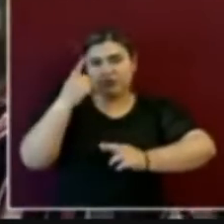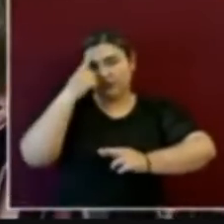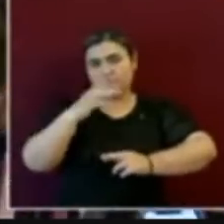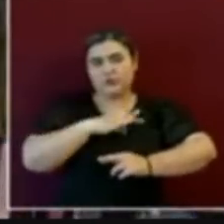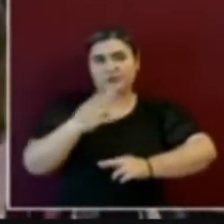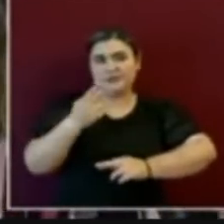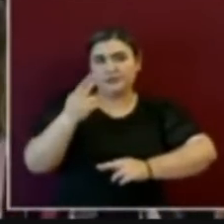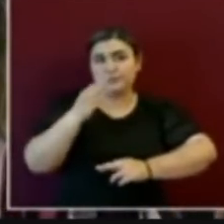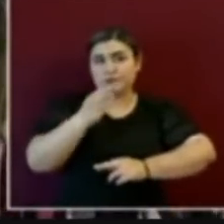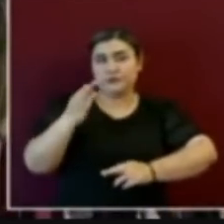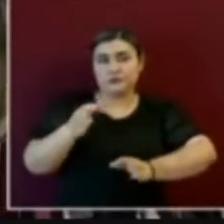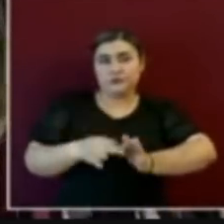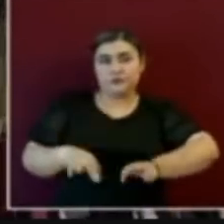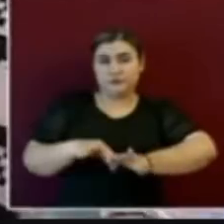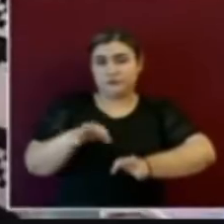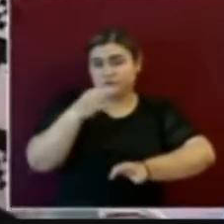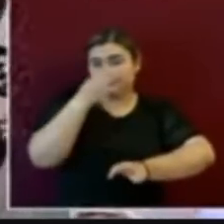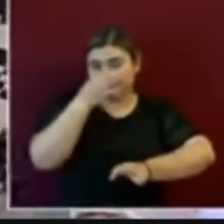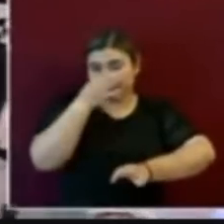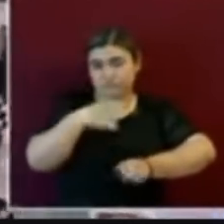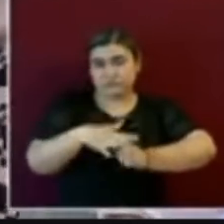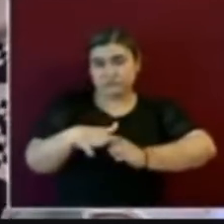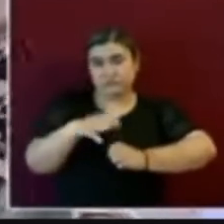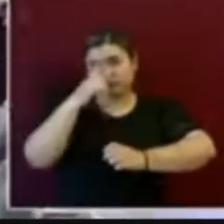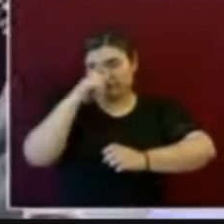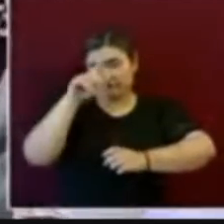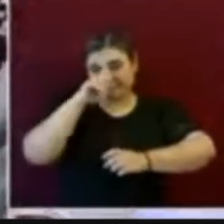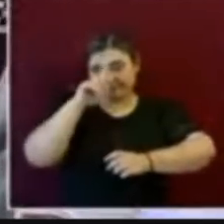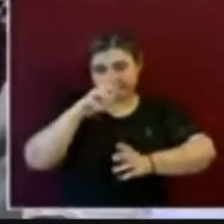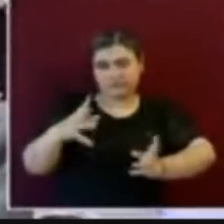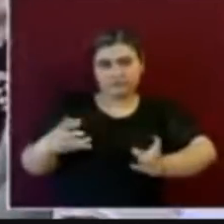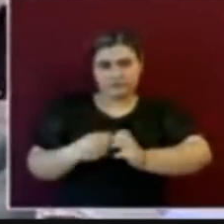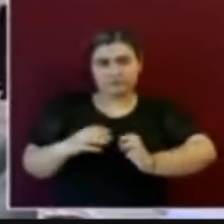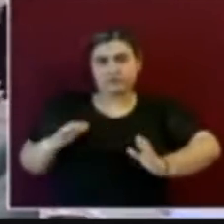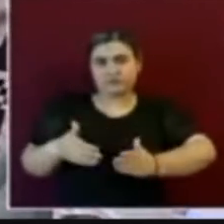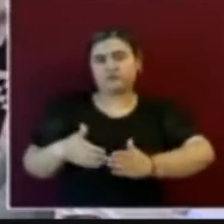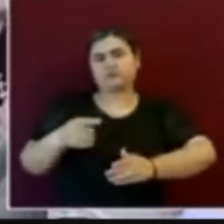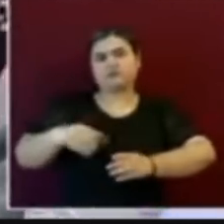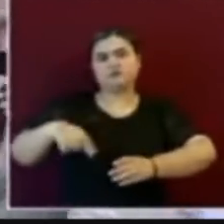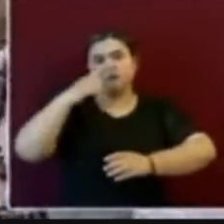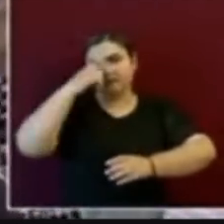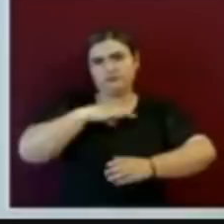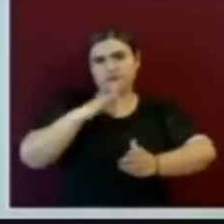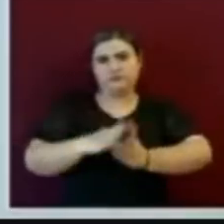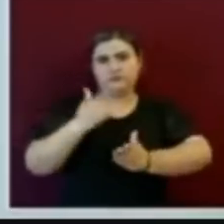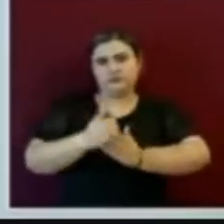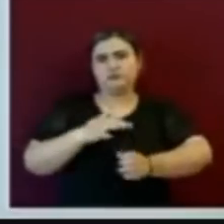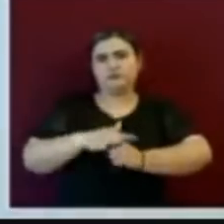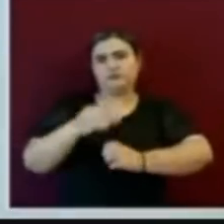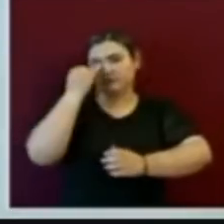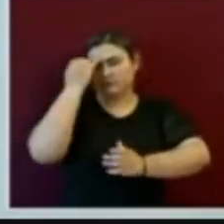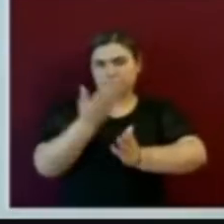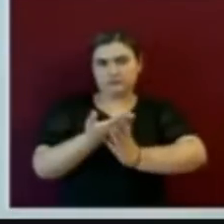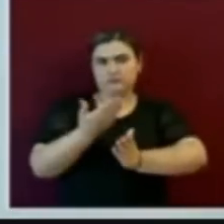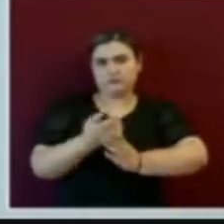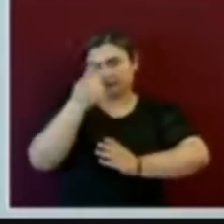tiene que ser una fecha muy, muy cercana a la del Consejo en la que eventualmente sea aprobada la propuesta de la